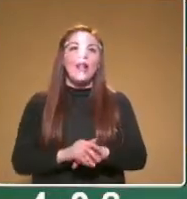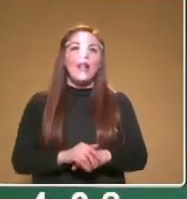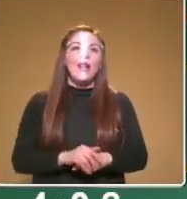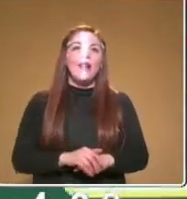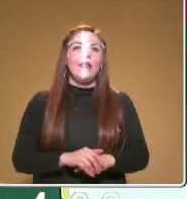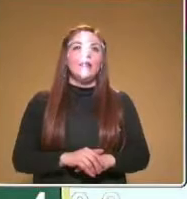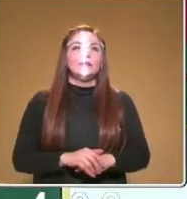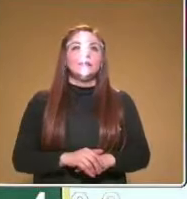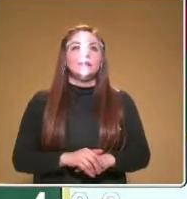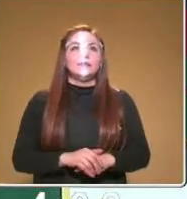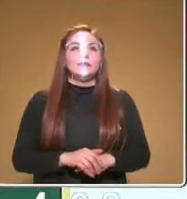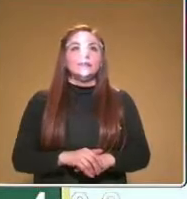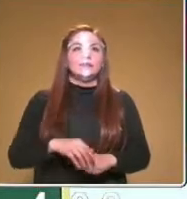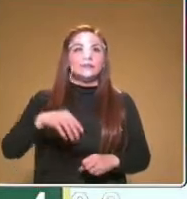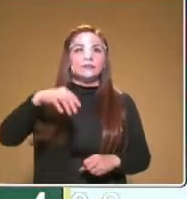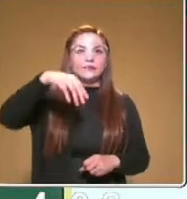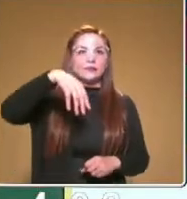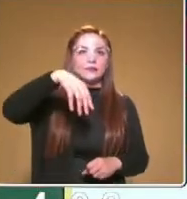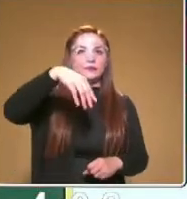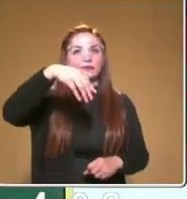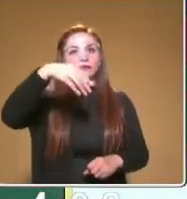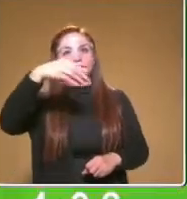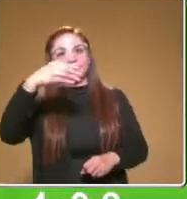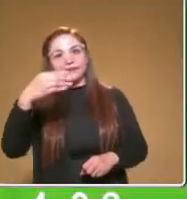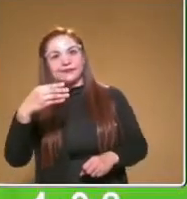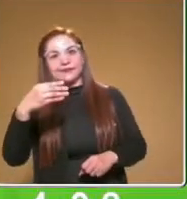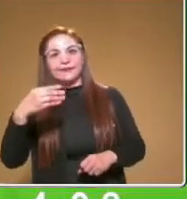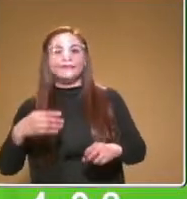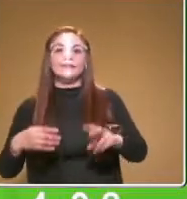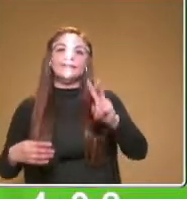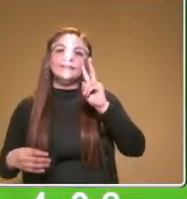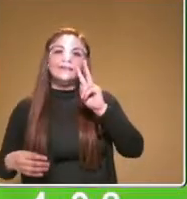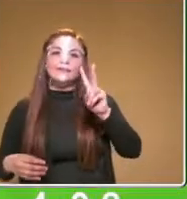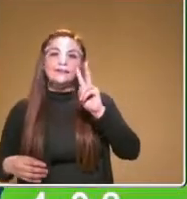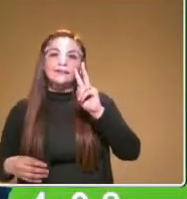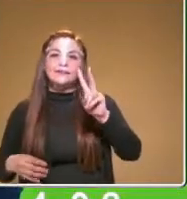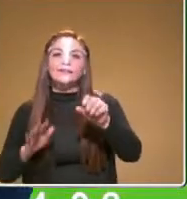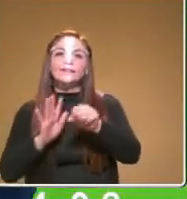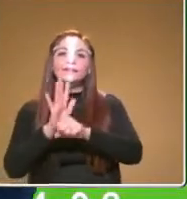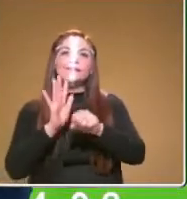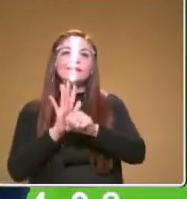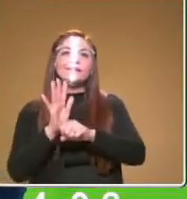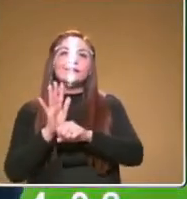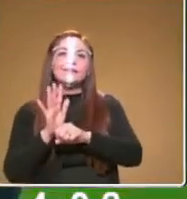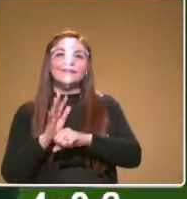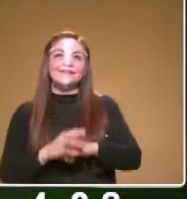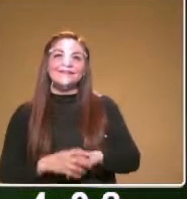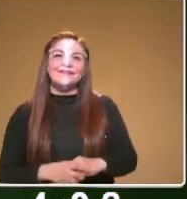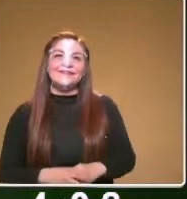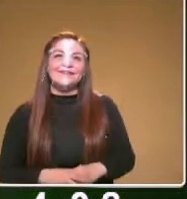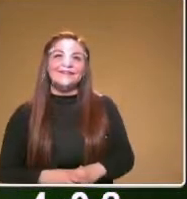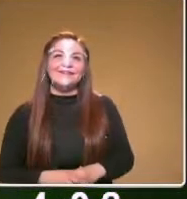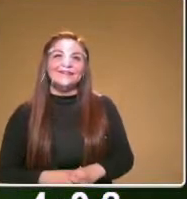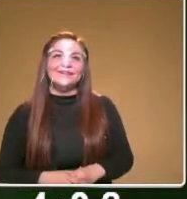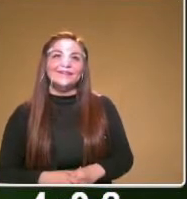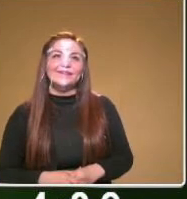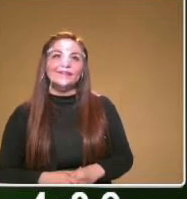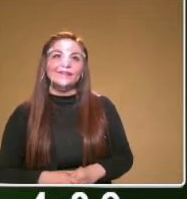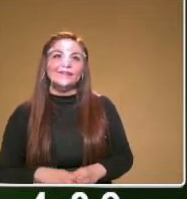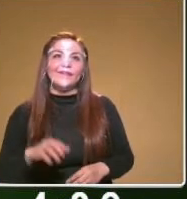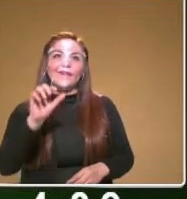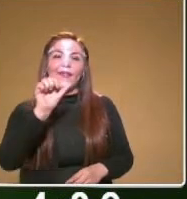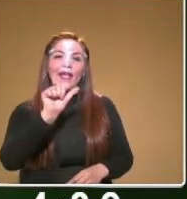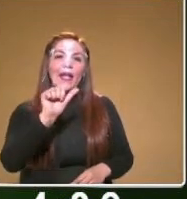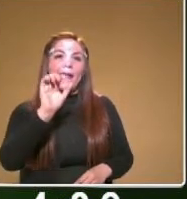Bueno, pues aquí yo les ayudo, pero como quiera la imagen, hay que visualmente, maestra, hay que ponernos listos. Exactamente, ¿verdad? Así es. ¿Será